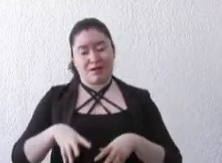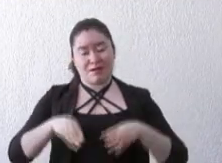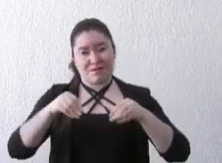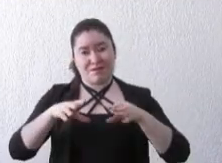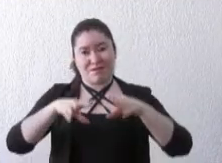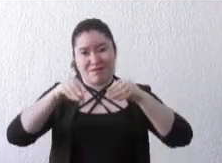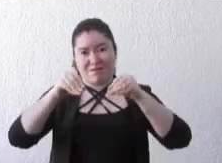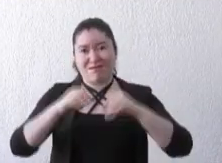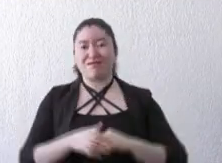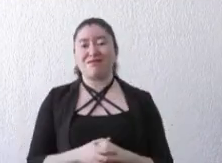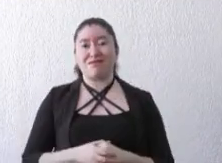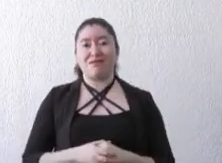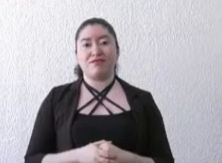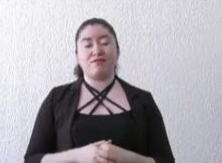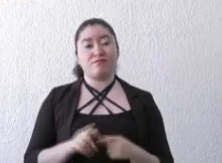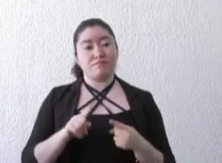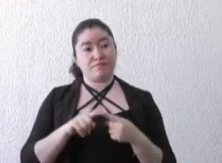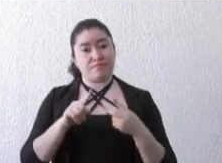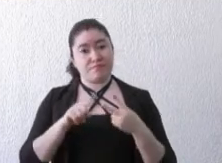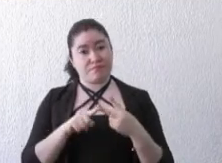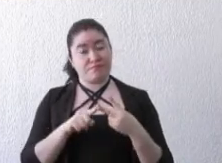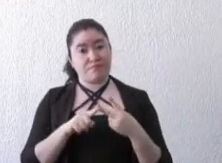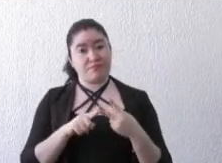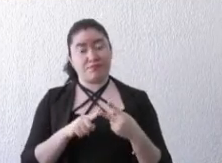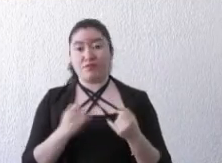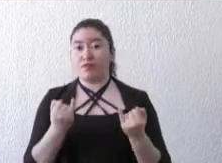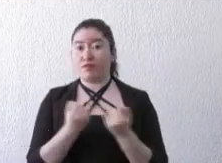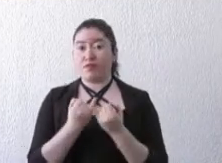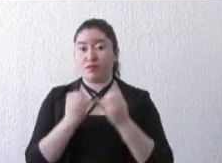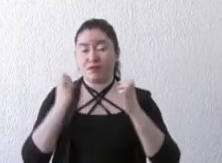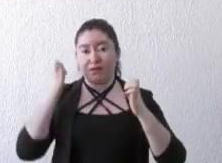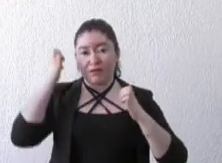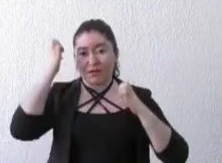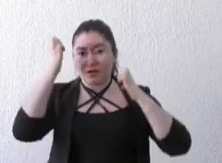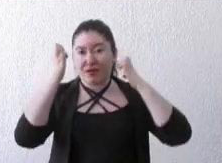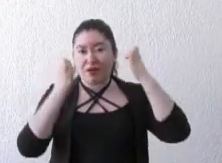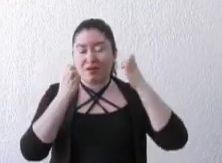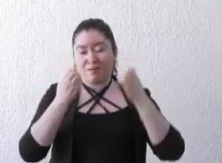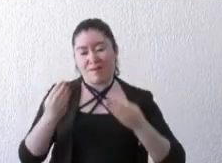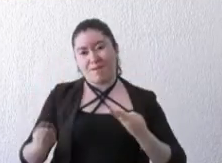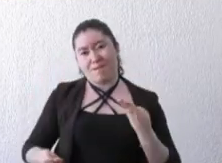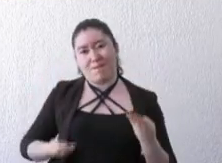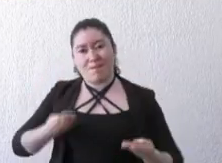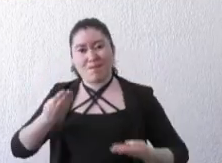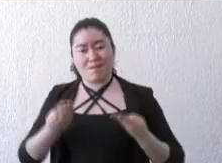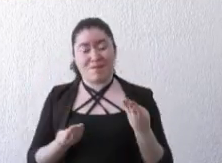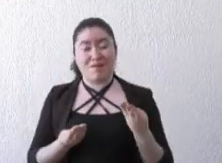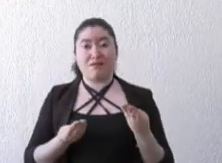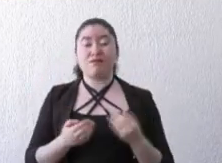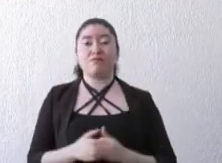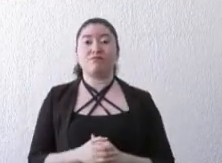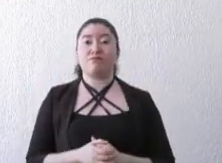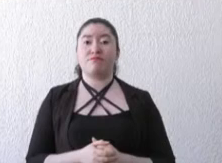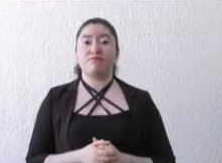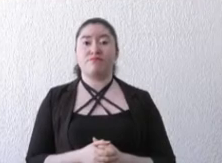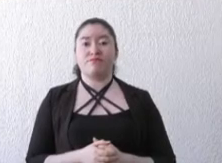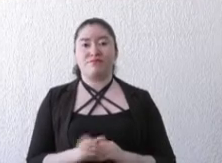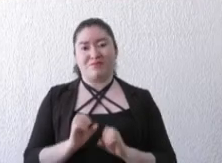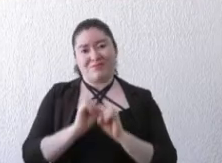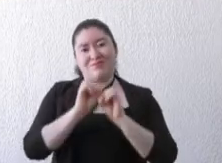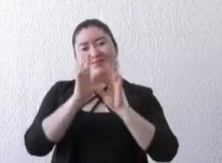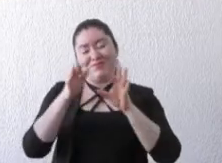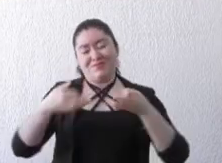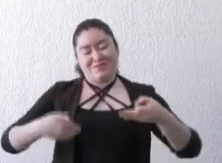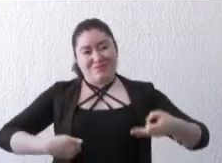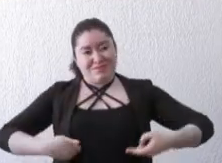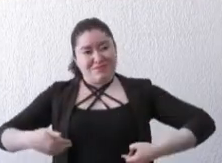están varios eventos que tienen que ver con danza, por supuesto las partes escénicas que incluyen